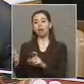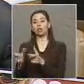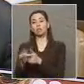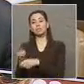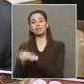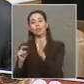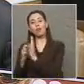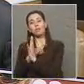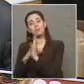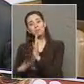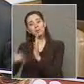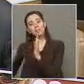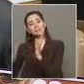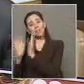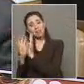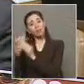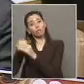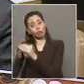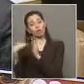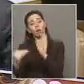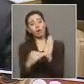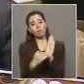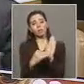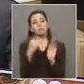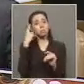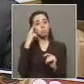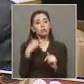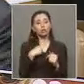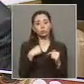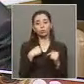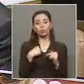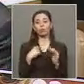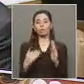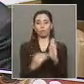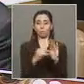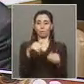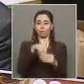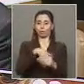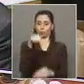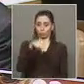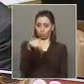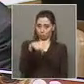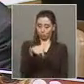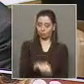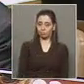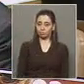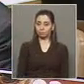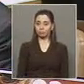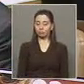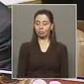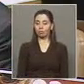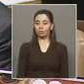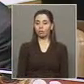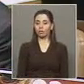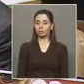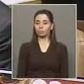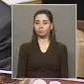Mixta y voy a respaldarlo y apoyarlo en la votación del día de hoy.